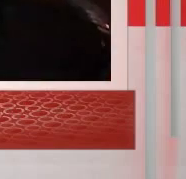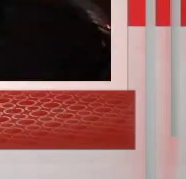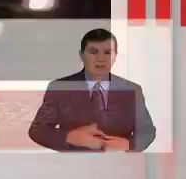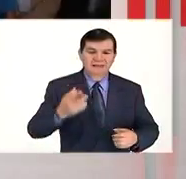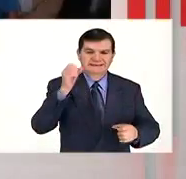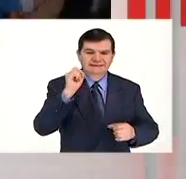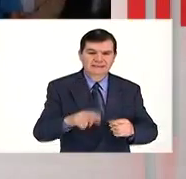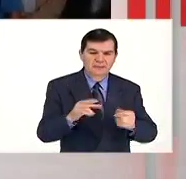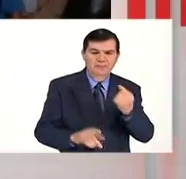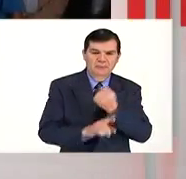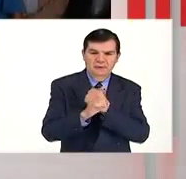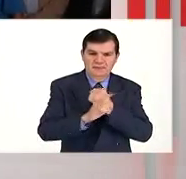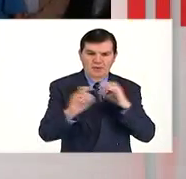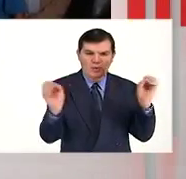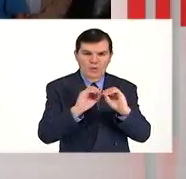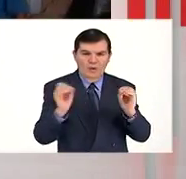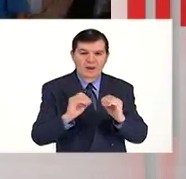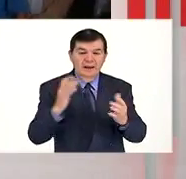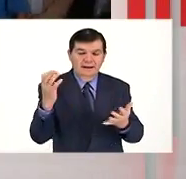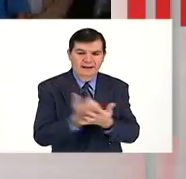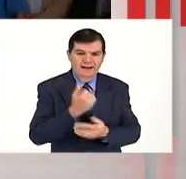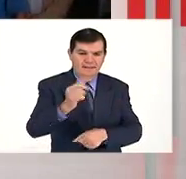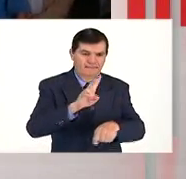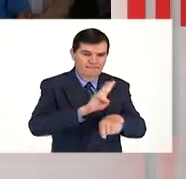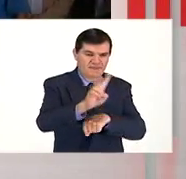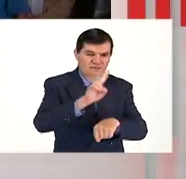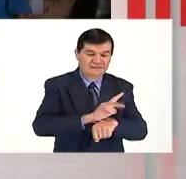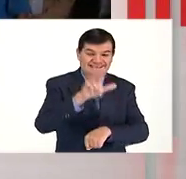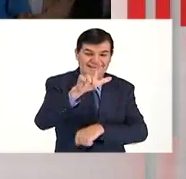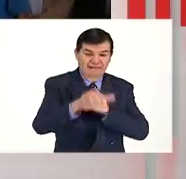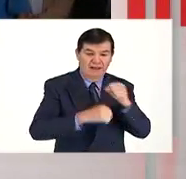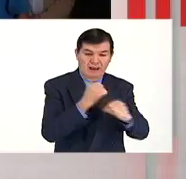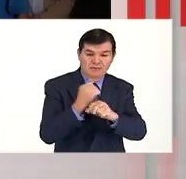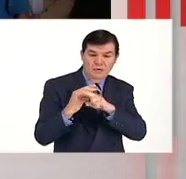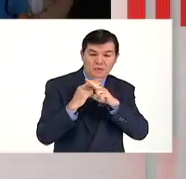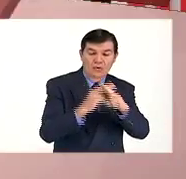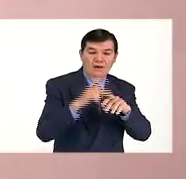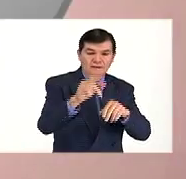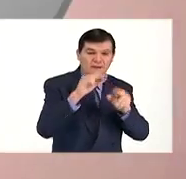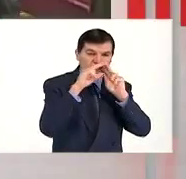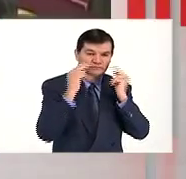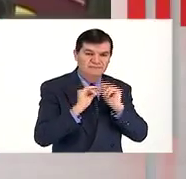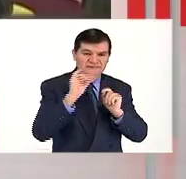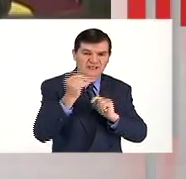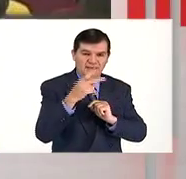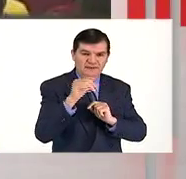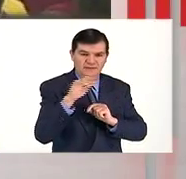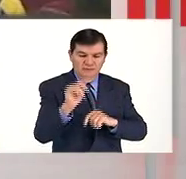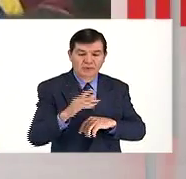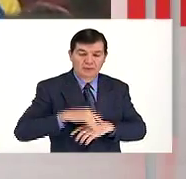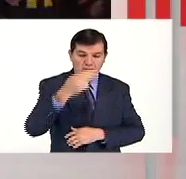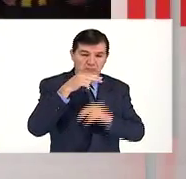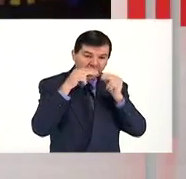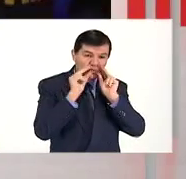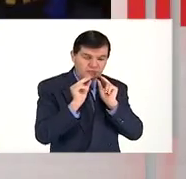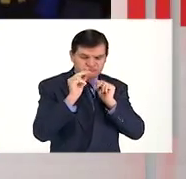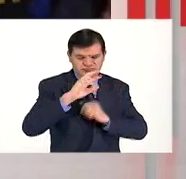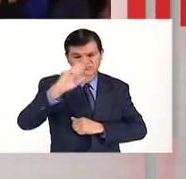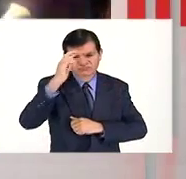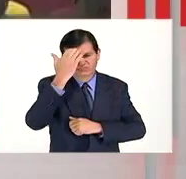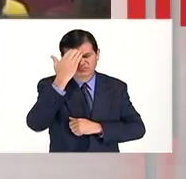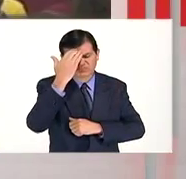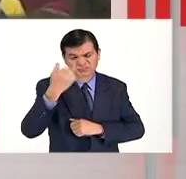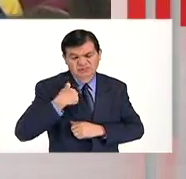Sin violencia, la oposición de Venezuela gana el Congreso después de 17 años de chavismo. Nicolás Maduro reconoce la